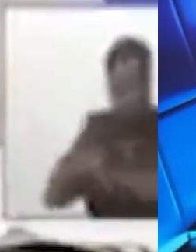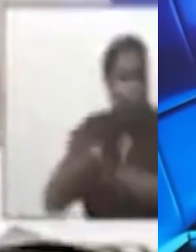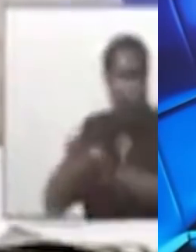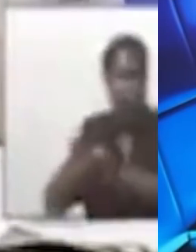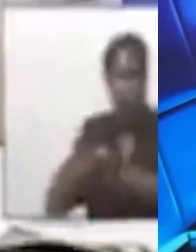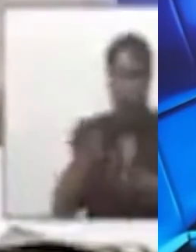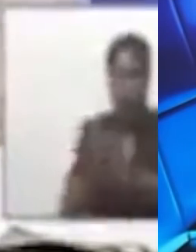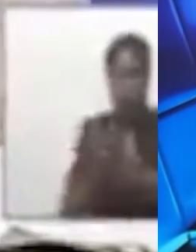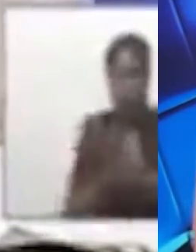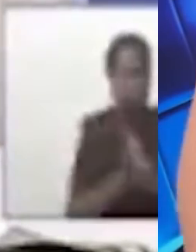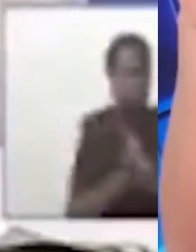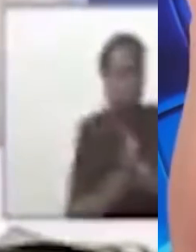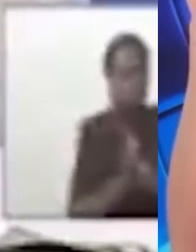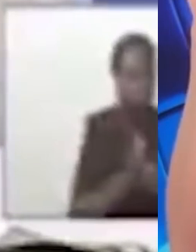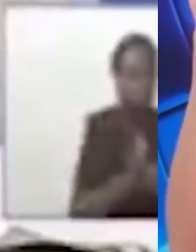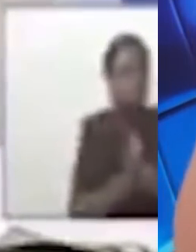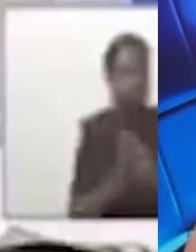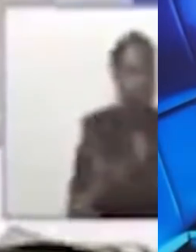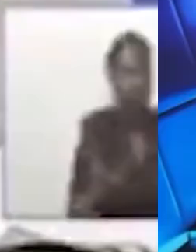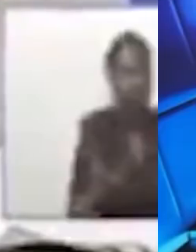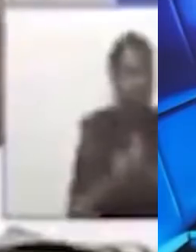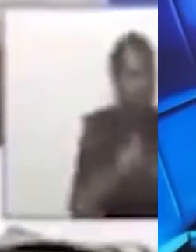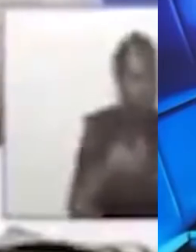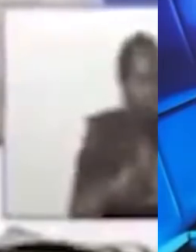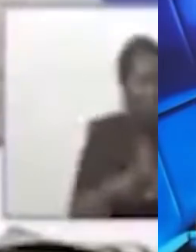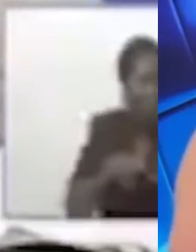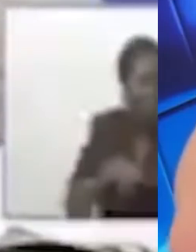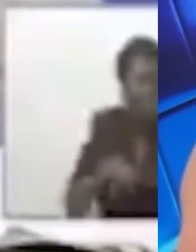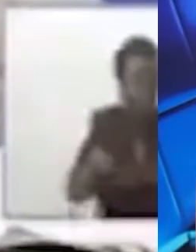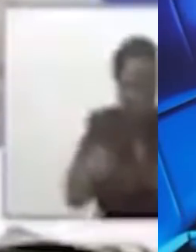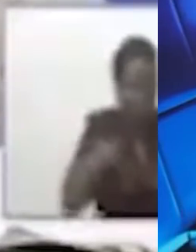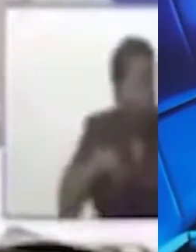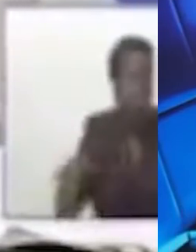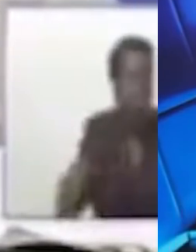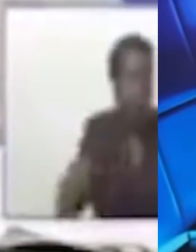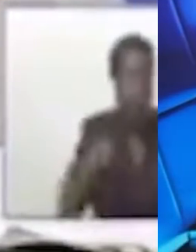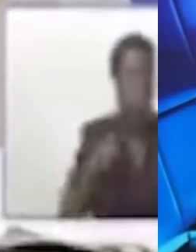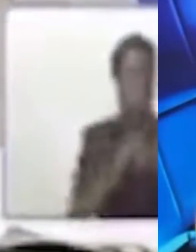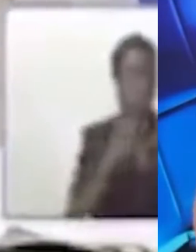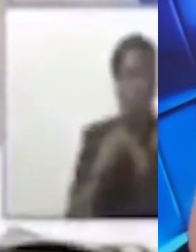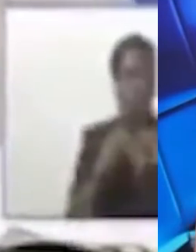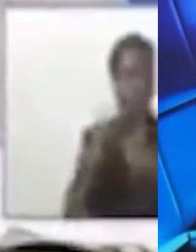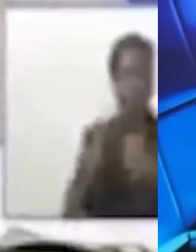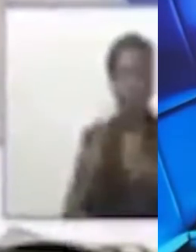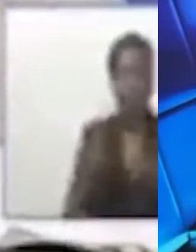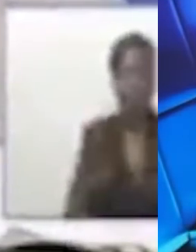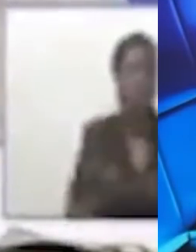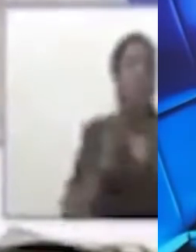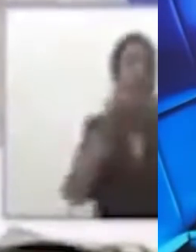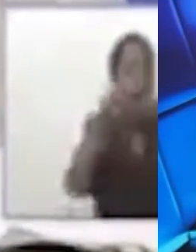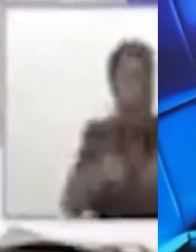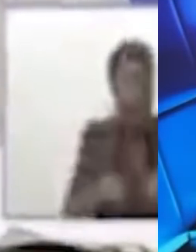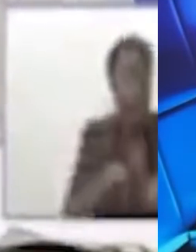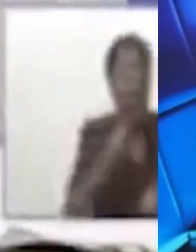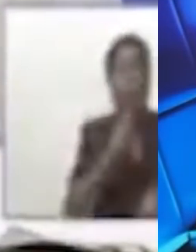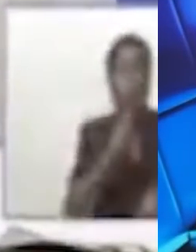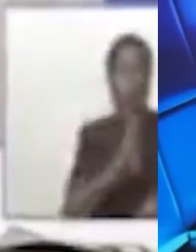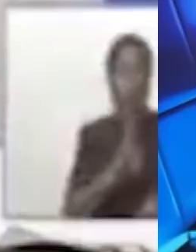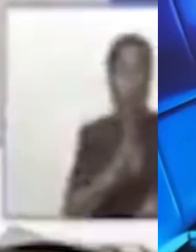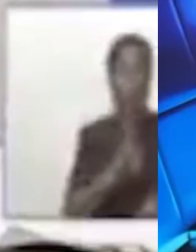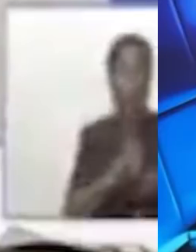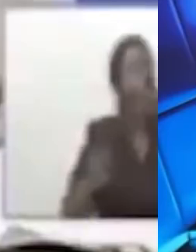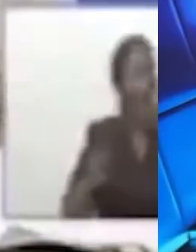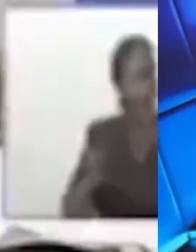ni 55, 60 fallecidos. Lógicamente, esto al principio originó que allí lo que existe por lo general en admisión es una